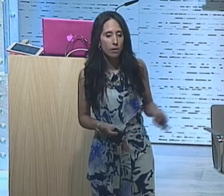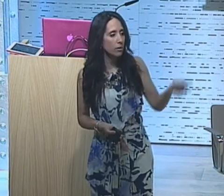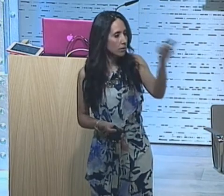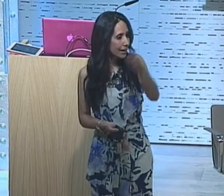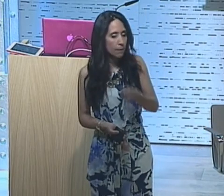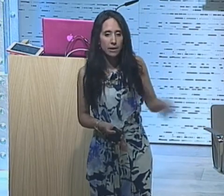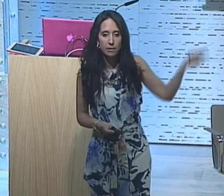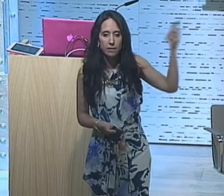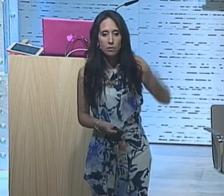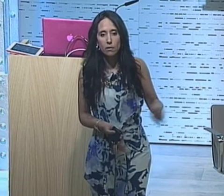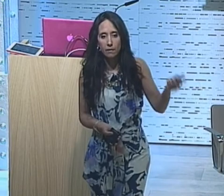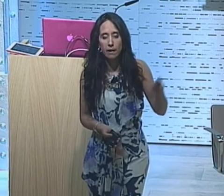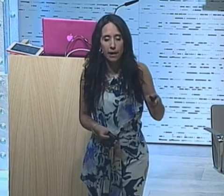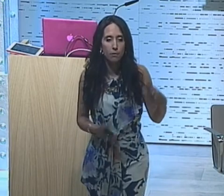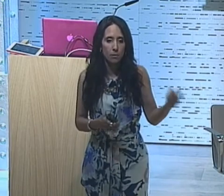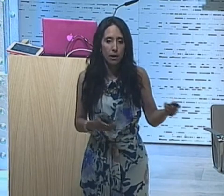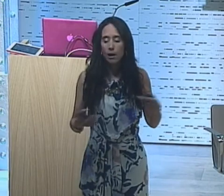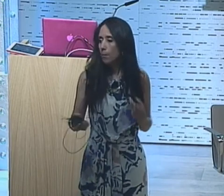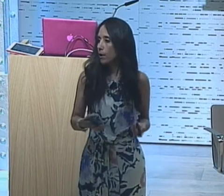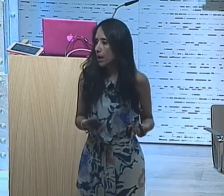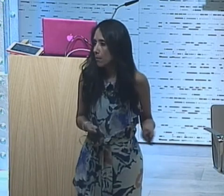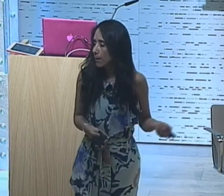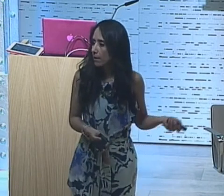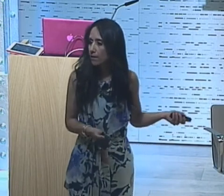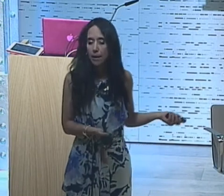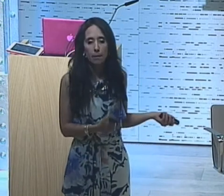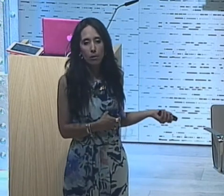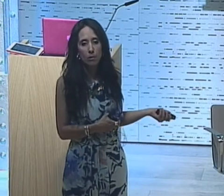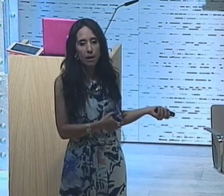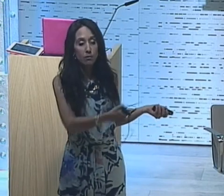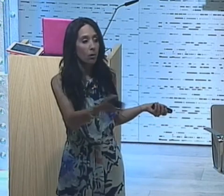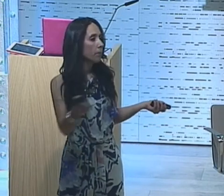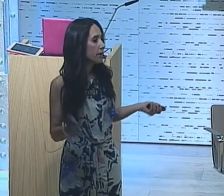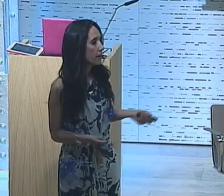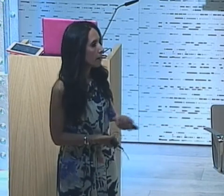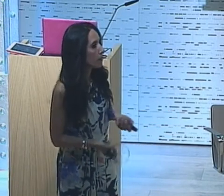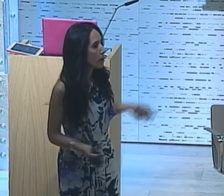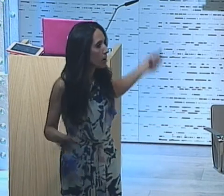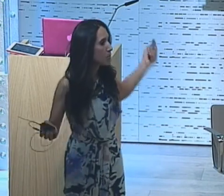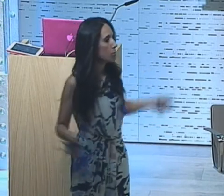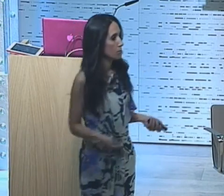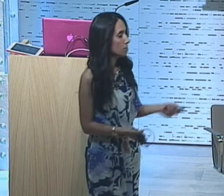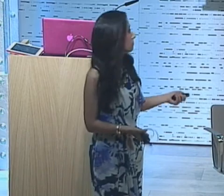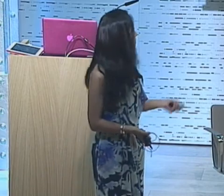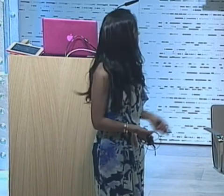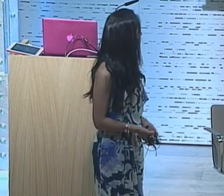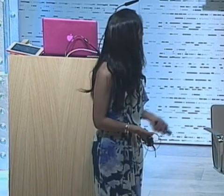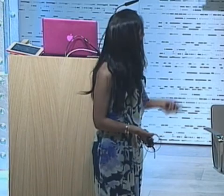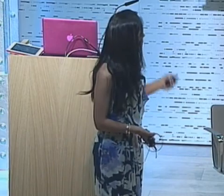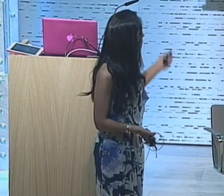una evaluación realmente 360 grados. ¿Por qué? Porque ya no me interesa que me evalúe el maestro, me interesa que me evalúe el mundo.